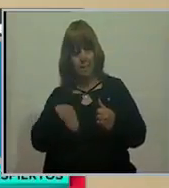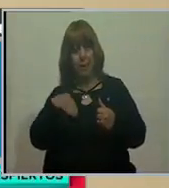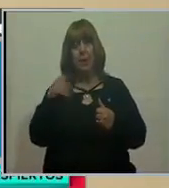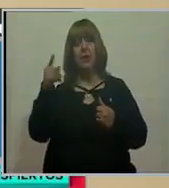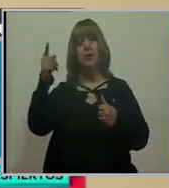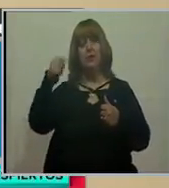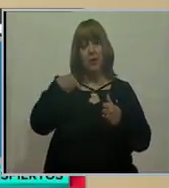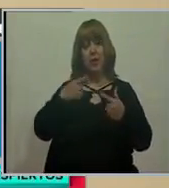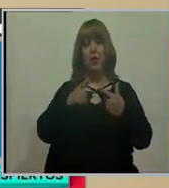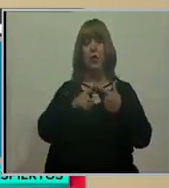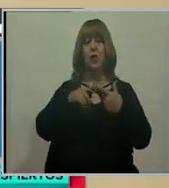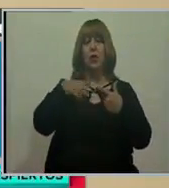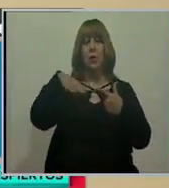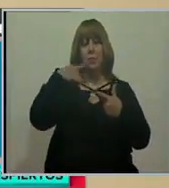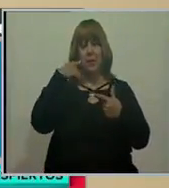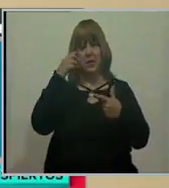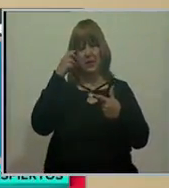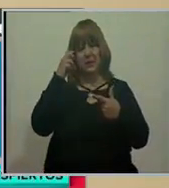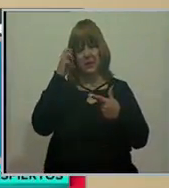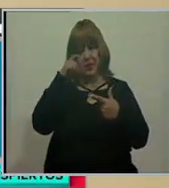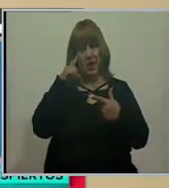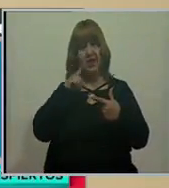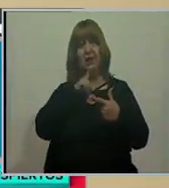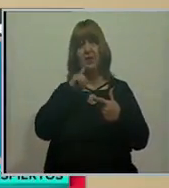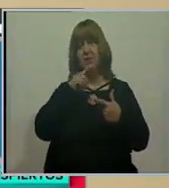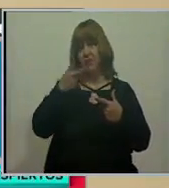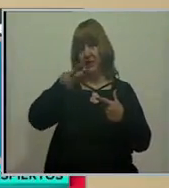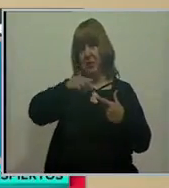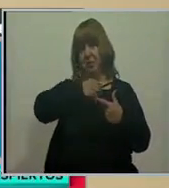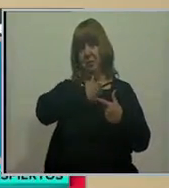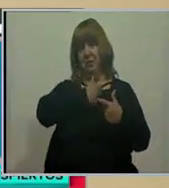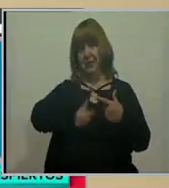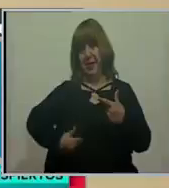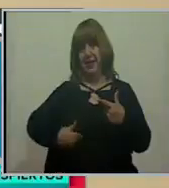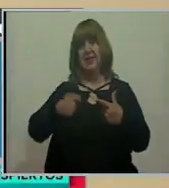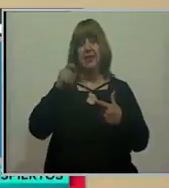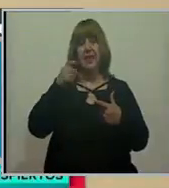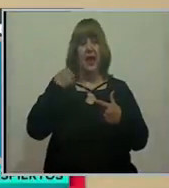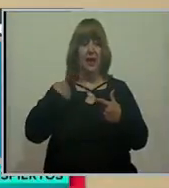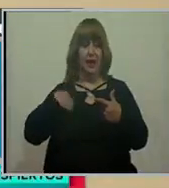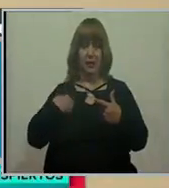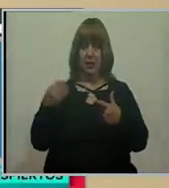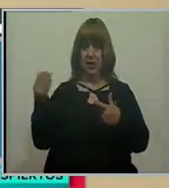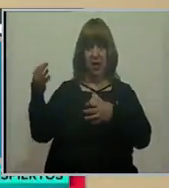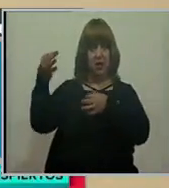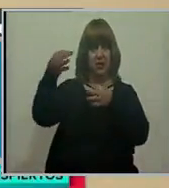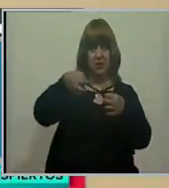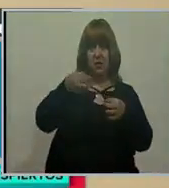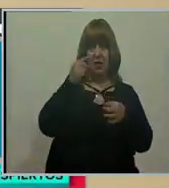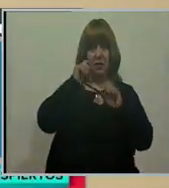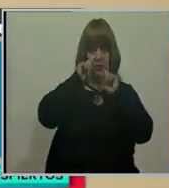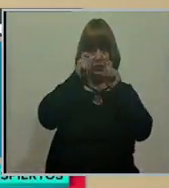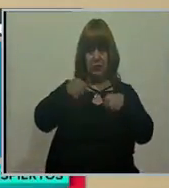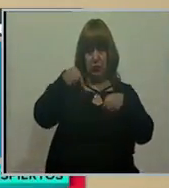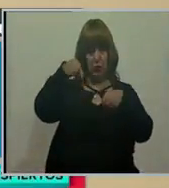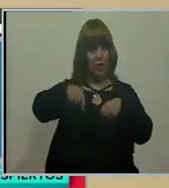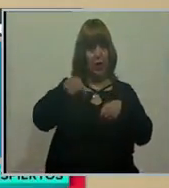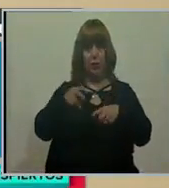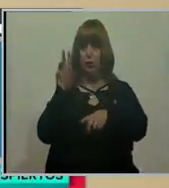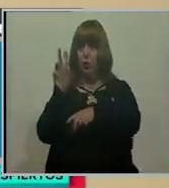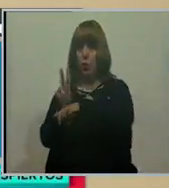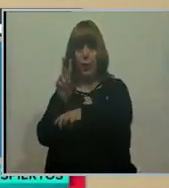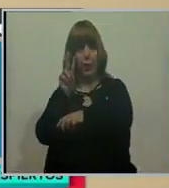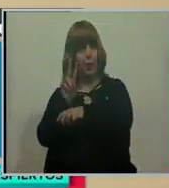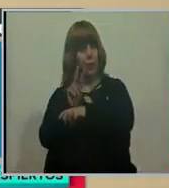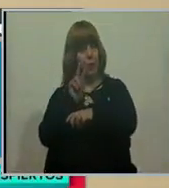la vicepresidente Michetti, y no hubo nada, ninguna demostración, ningún problema de seguridad. Entonces creo que la selección puede